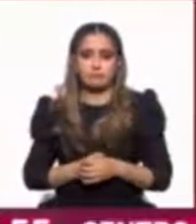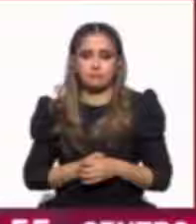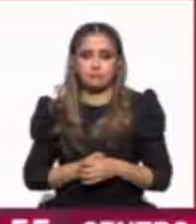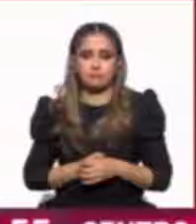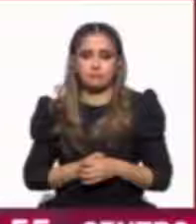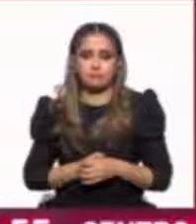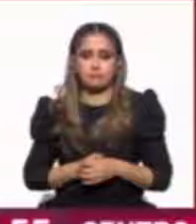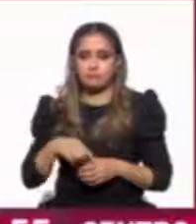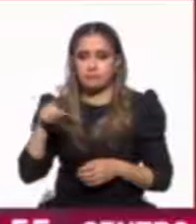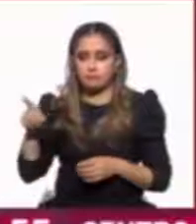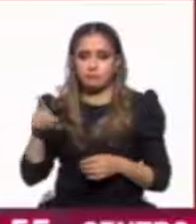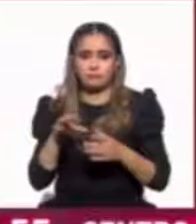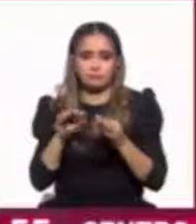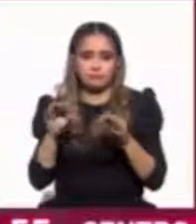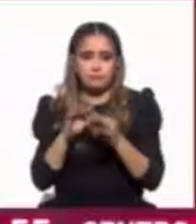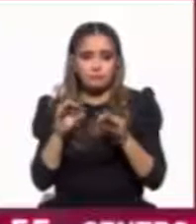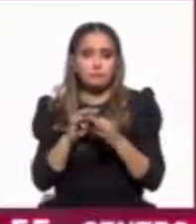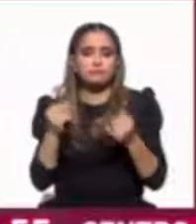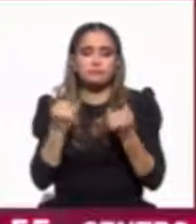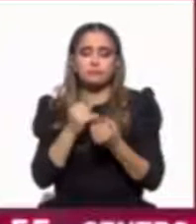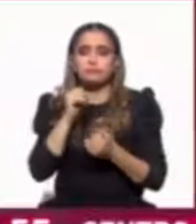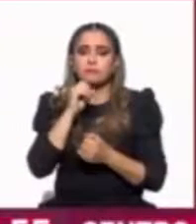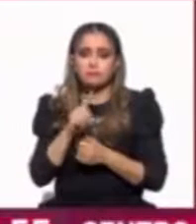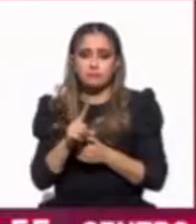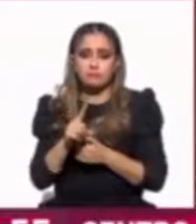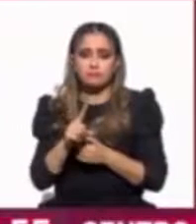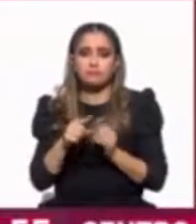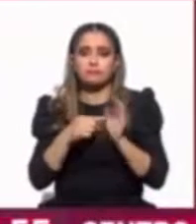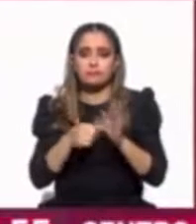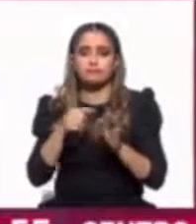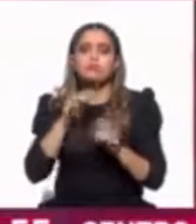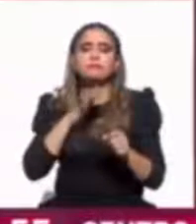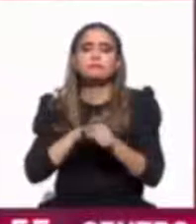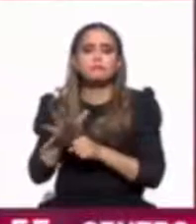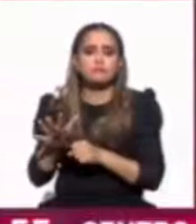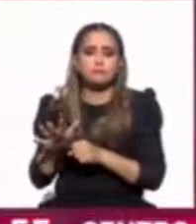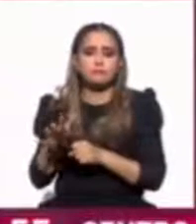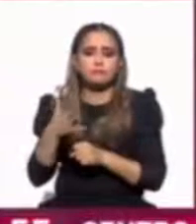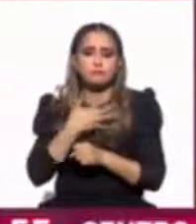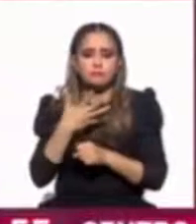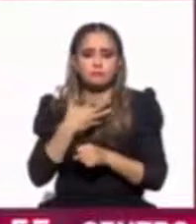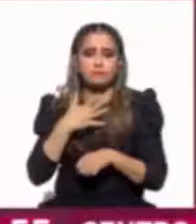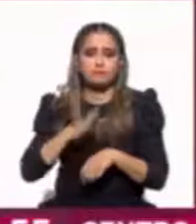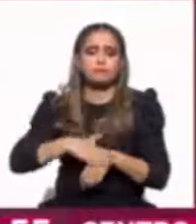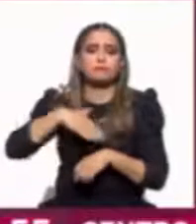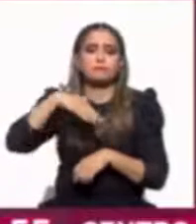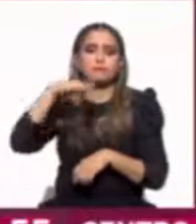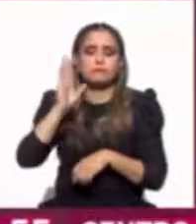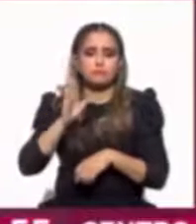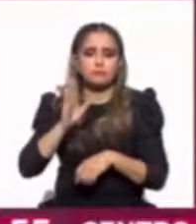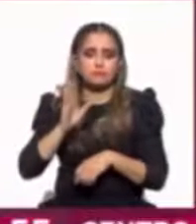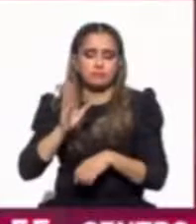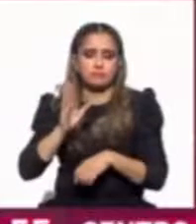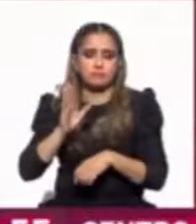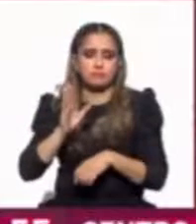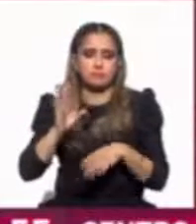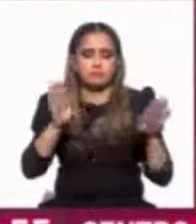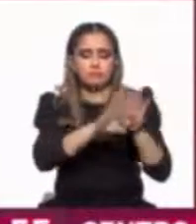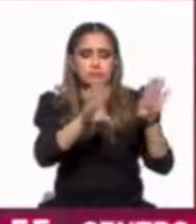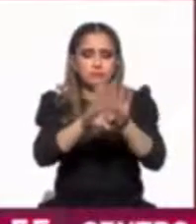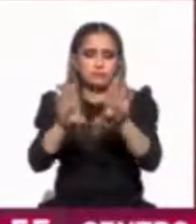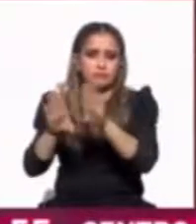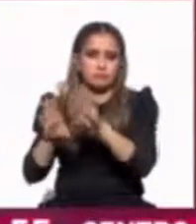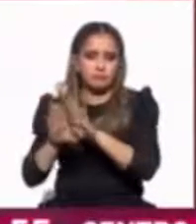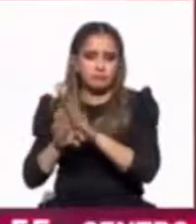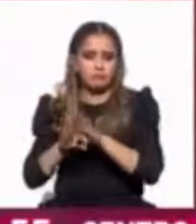por lo que dices, también esto reflejaría qué sectores son los que tuvieron un mayor impacto, porque hablamos de que con el cierre